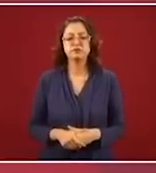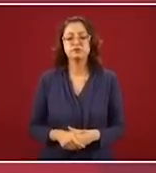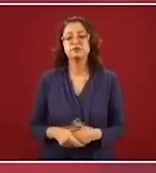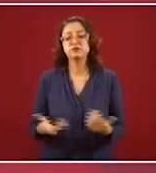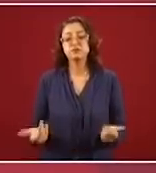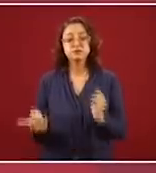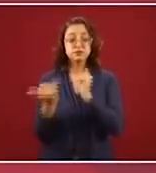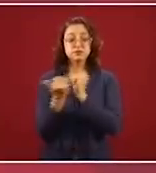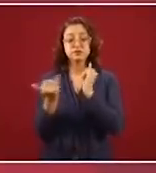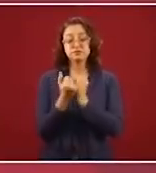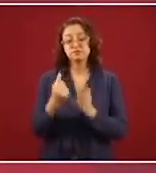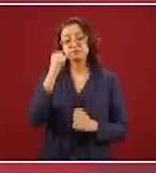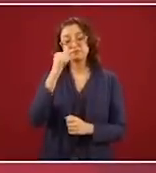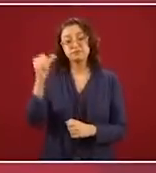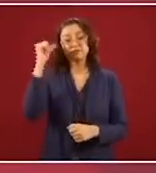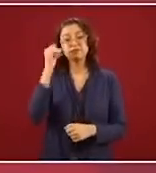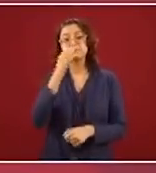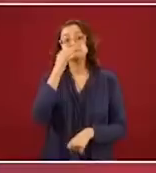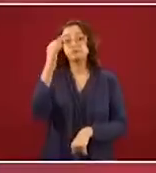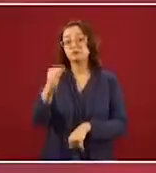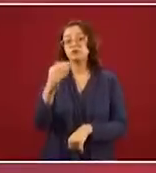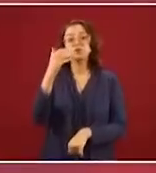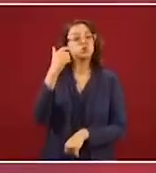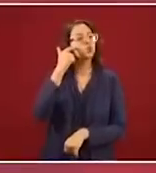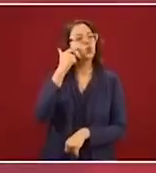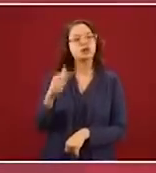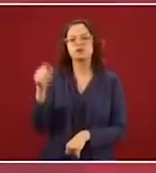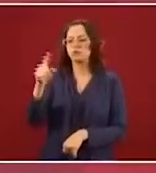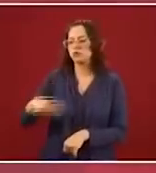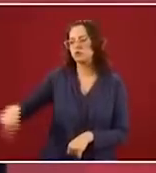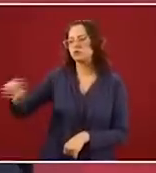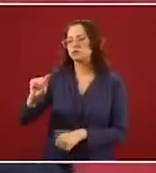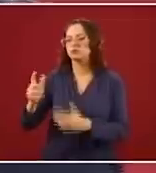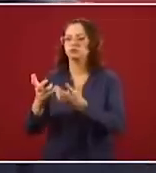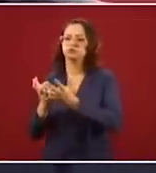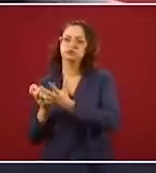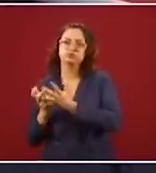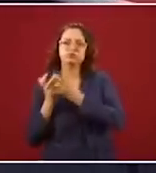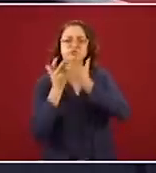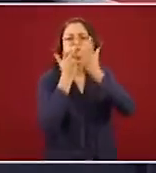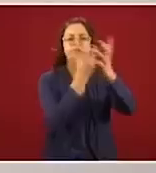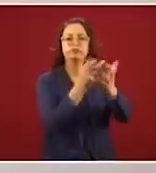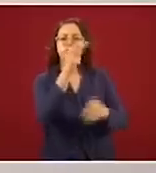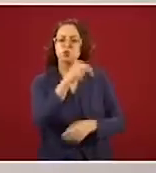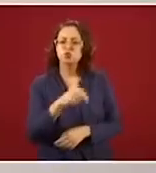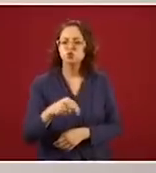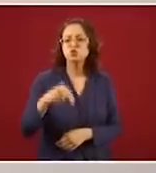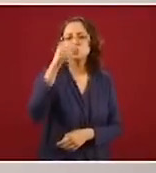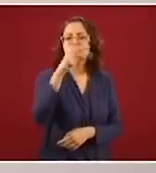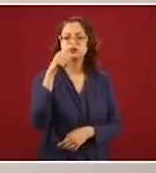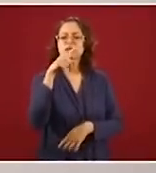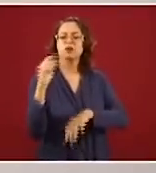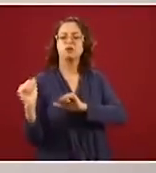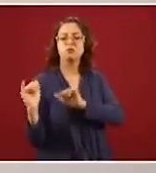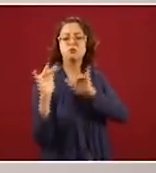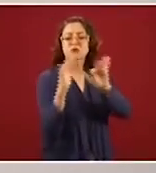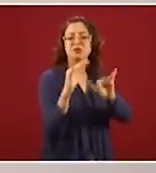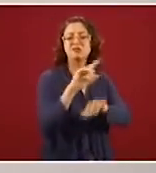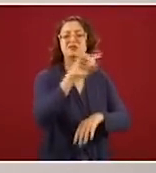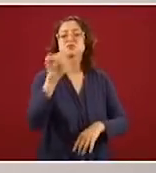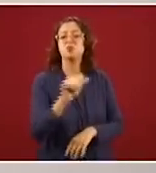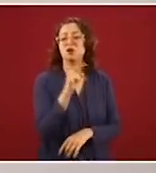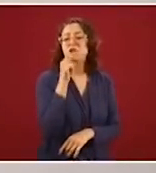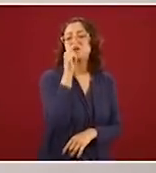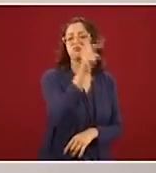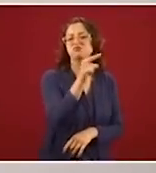norte y que puedan ser enganchados o víctimas